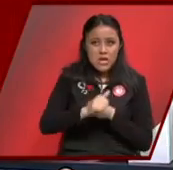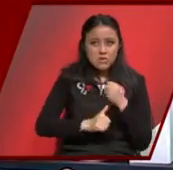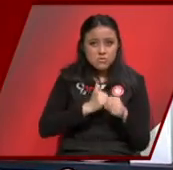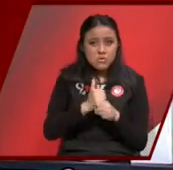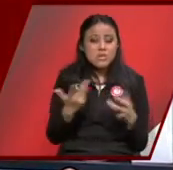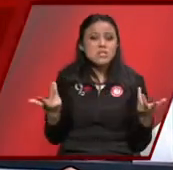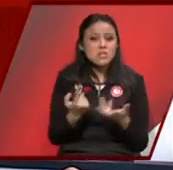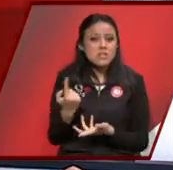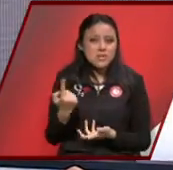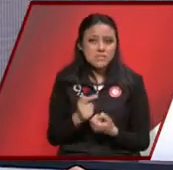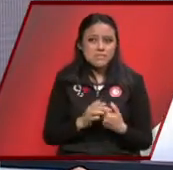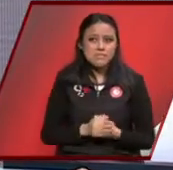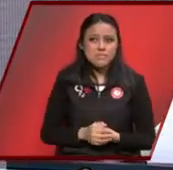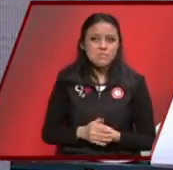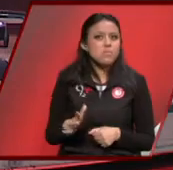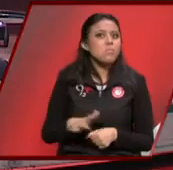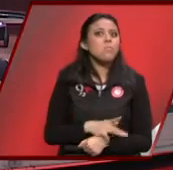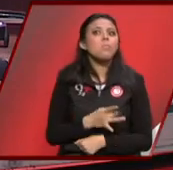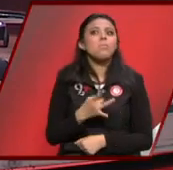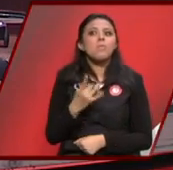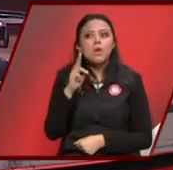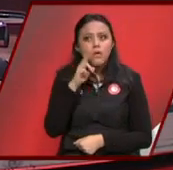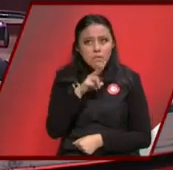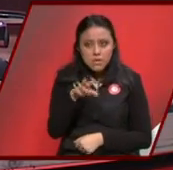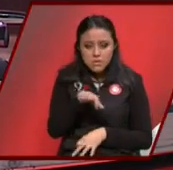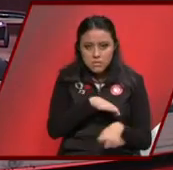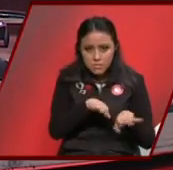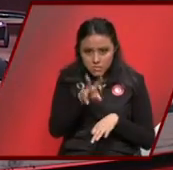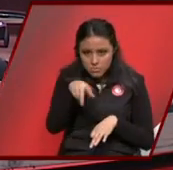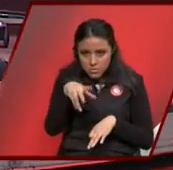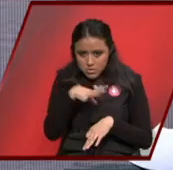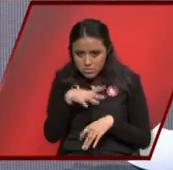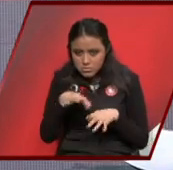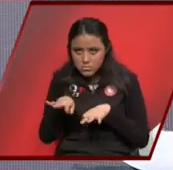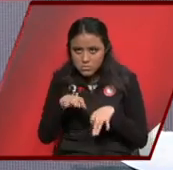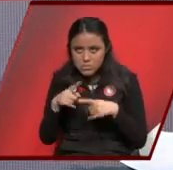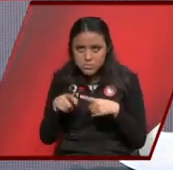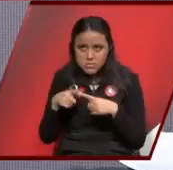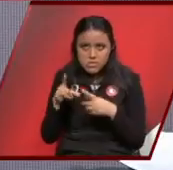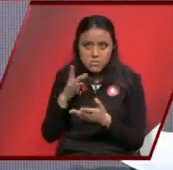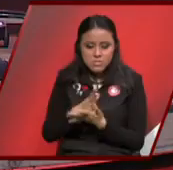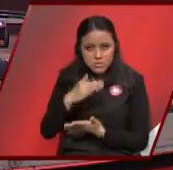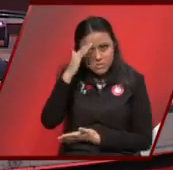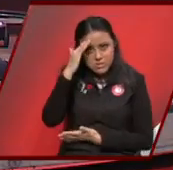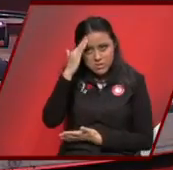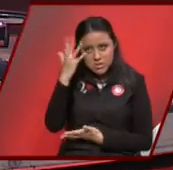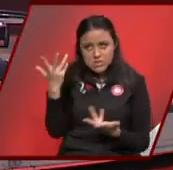¿qué haces 2 años? Por lo menos. Por lo menos, para que se pongan a chambear en otra cosa y no nada más hombre, pensar que no